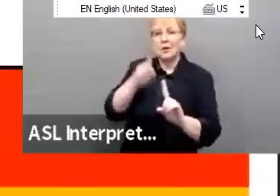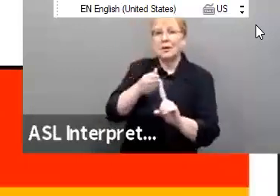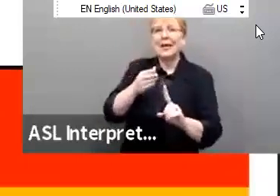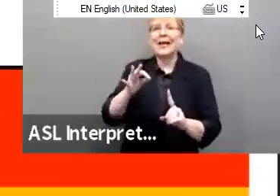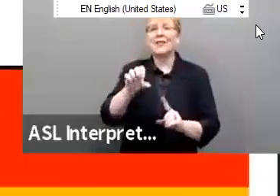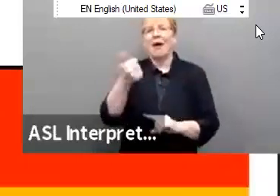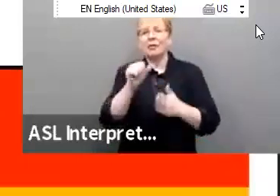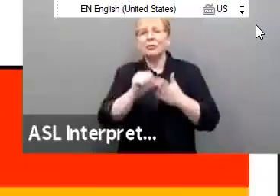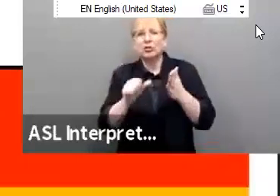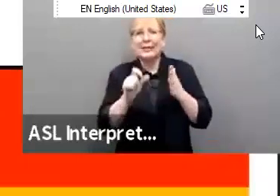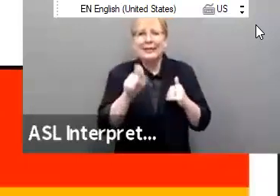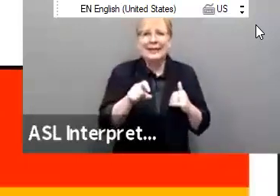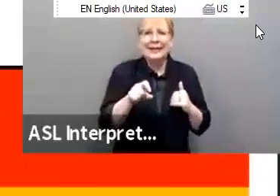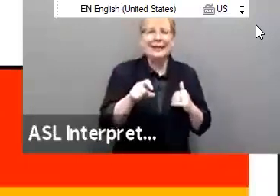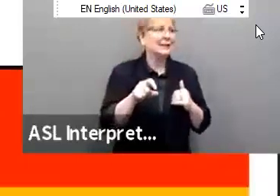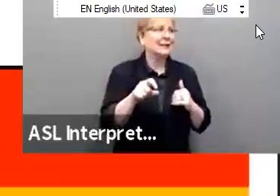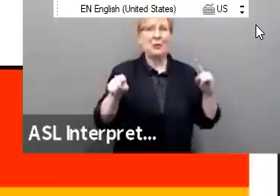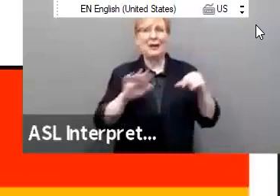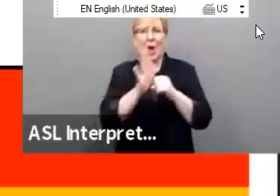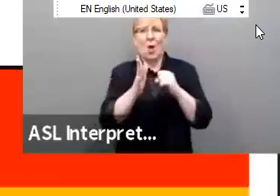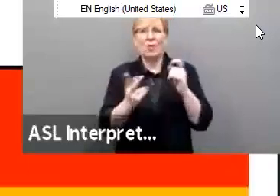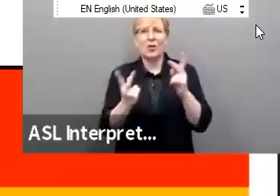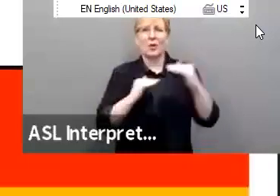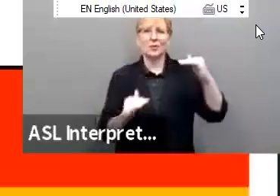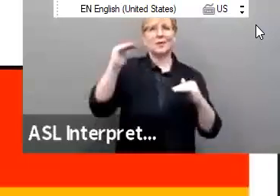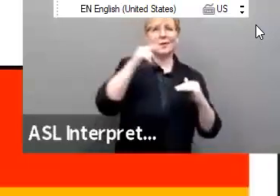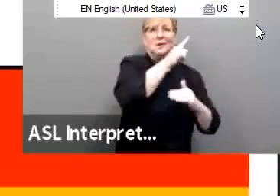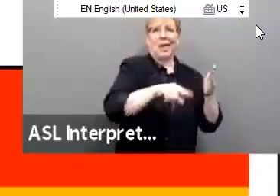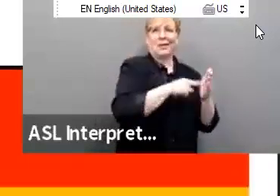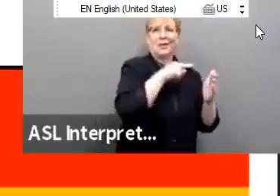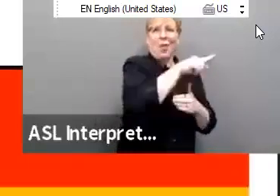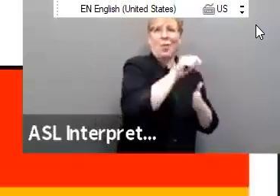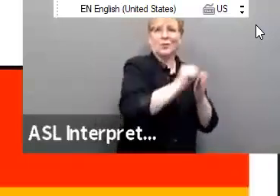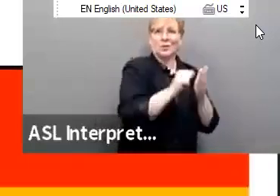las personas que van bien. La segunda, tenemos que